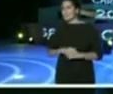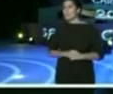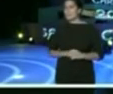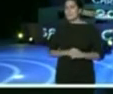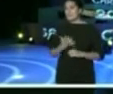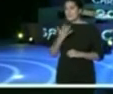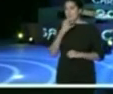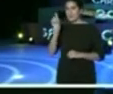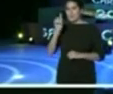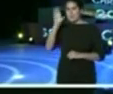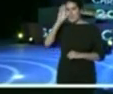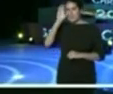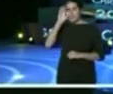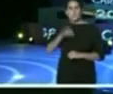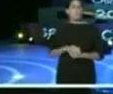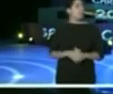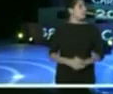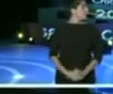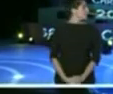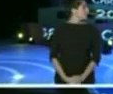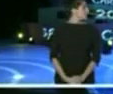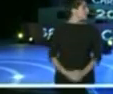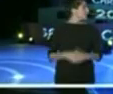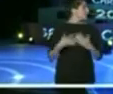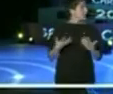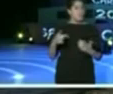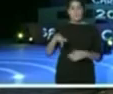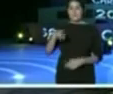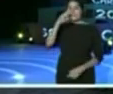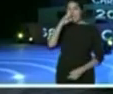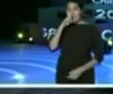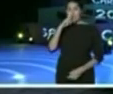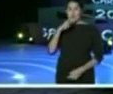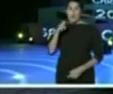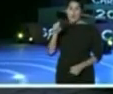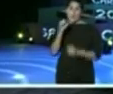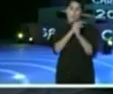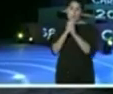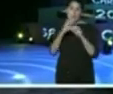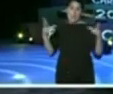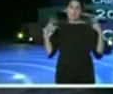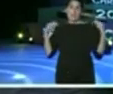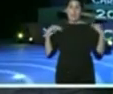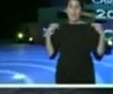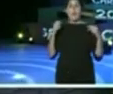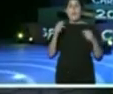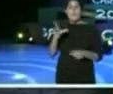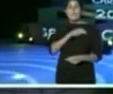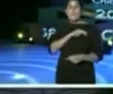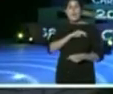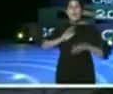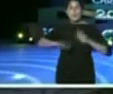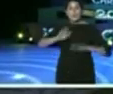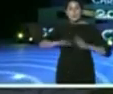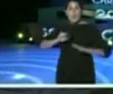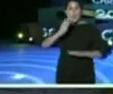Víctor. Víctor, todo tuyo. Bueno, pues este año la murga Los Trabas, el premio a la percusión, como bien sabe, en homenaje a Jorge el